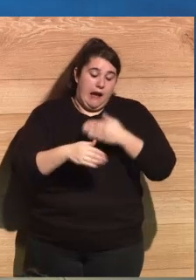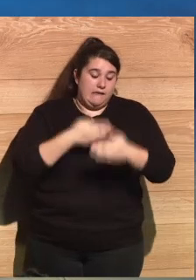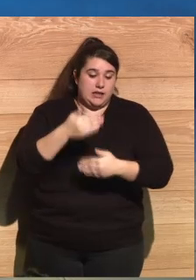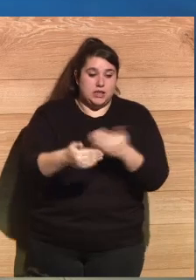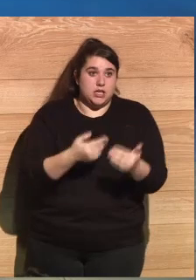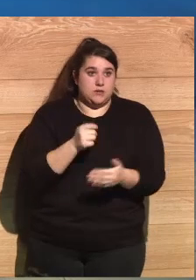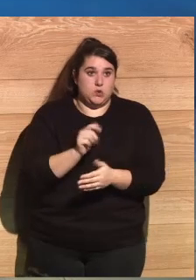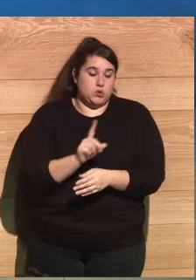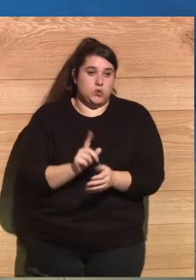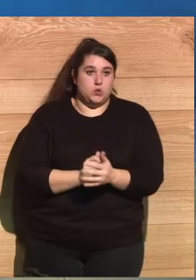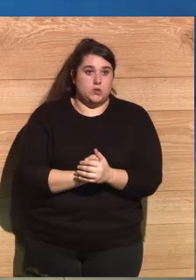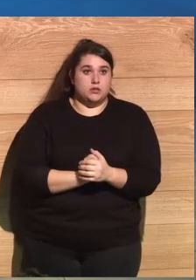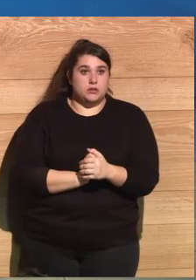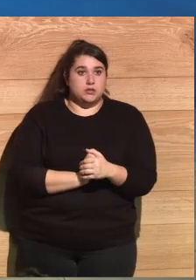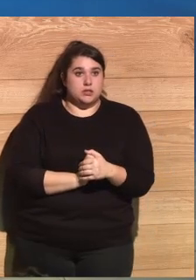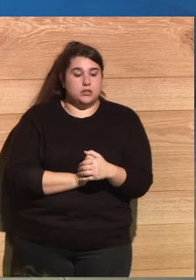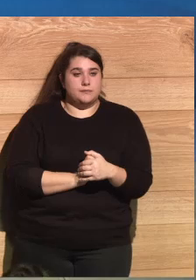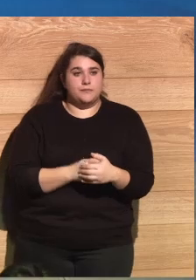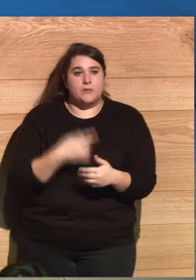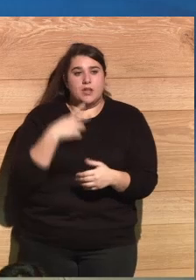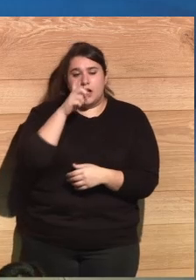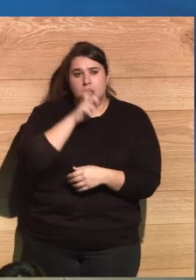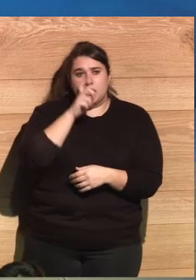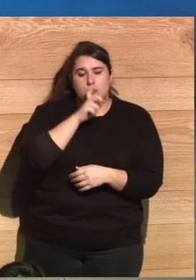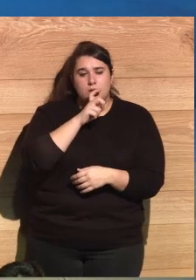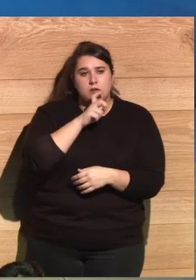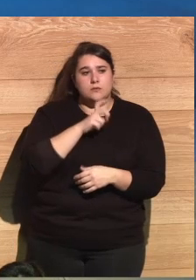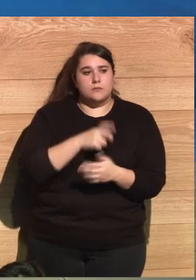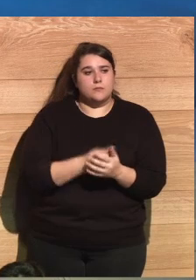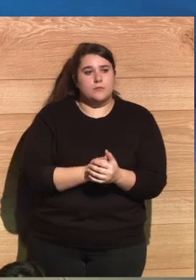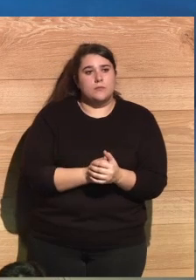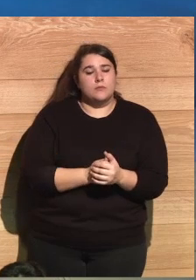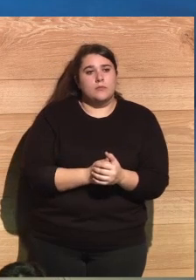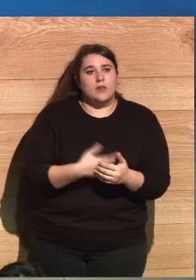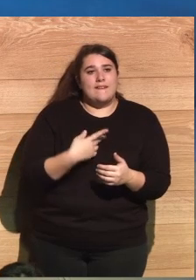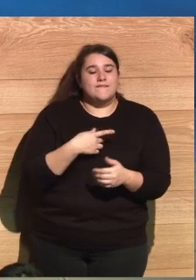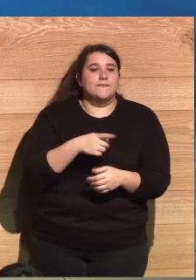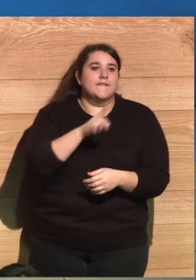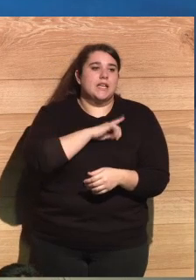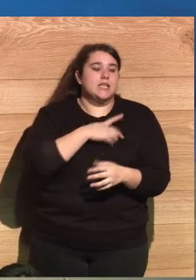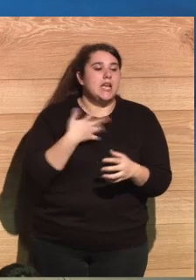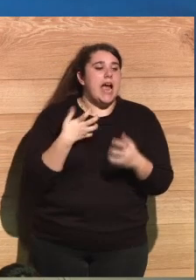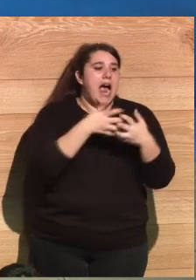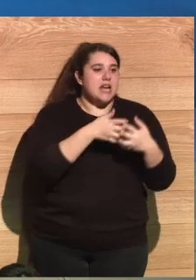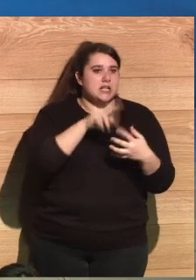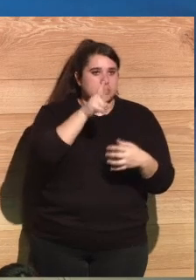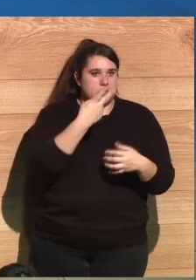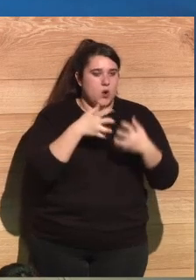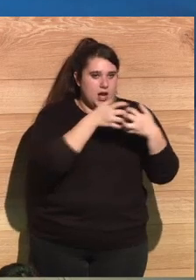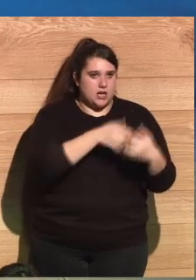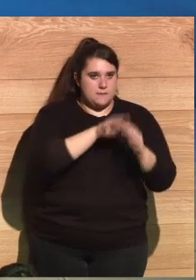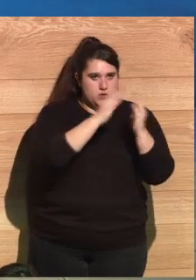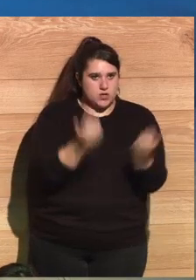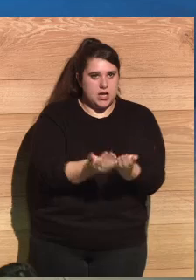porque ese posible fracaso de la ficción, yo recuerdo haber leído las memorias de algún veterano alemán de la Segunda Guerra Mundial, que él, al igual que